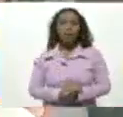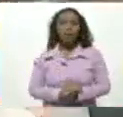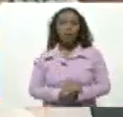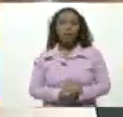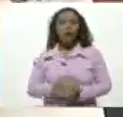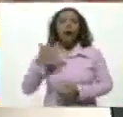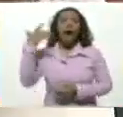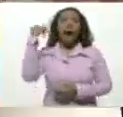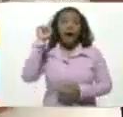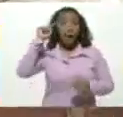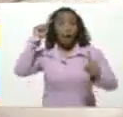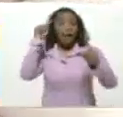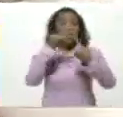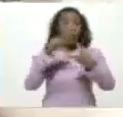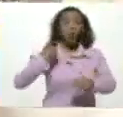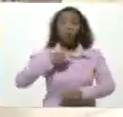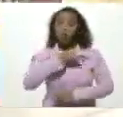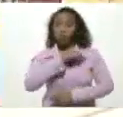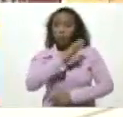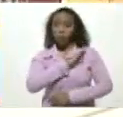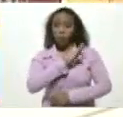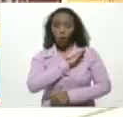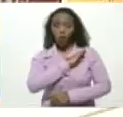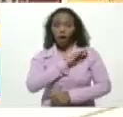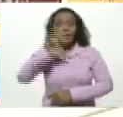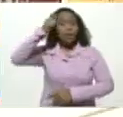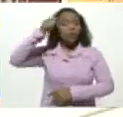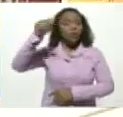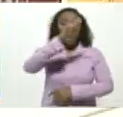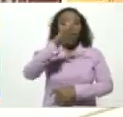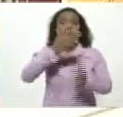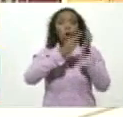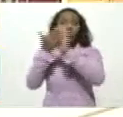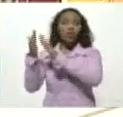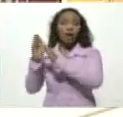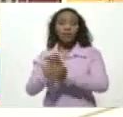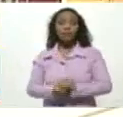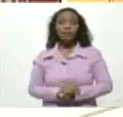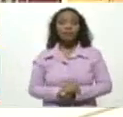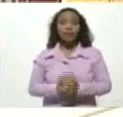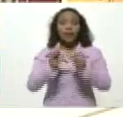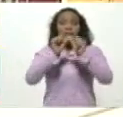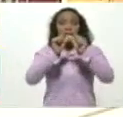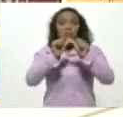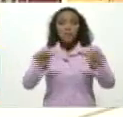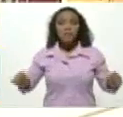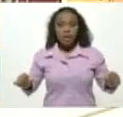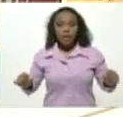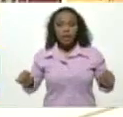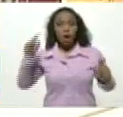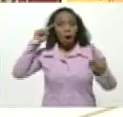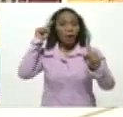Tenemos una meta de ciudades comunales. Fijamos una meta.